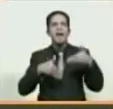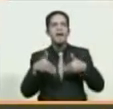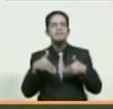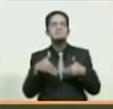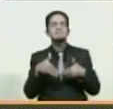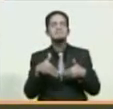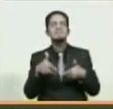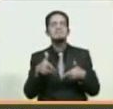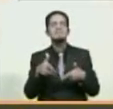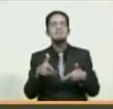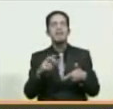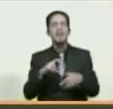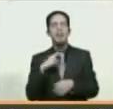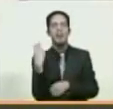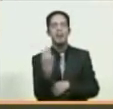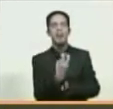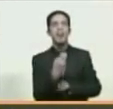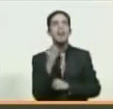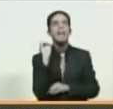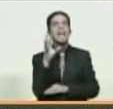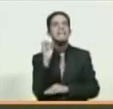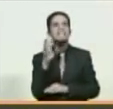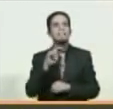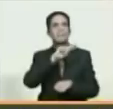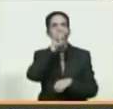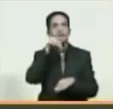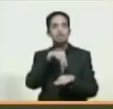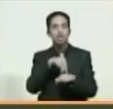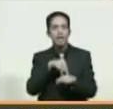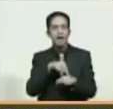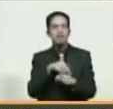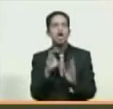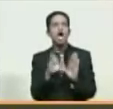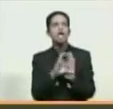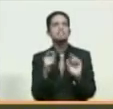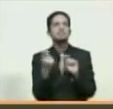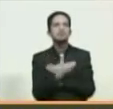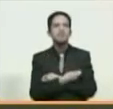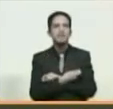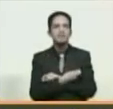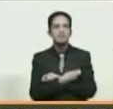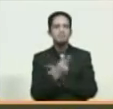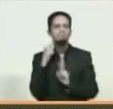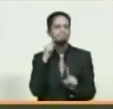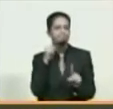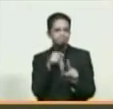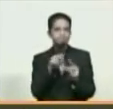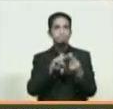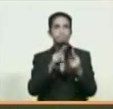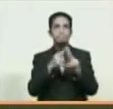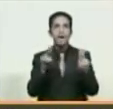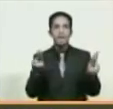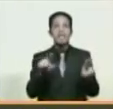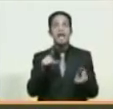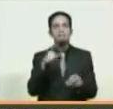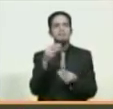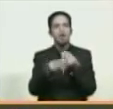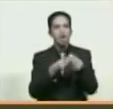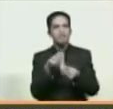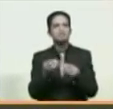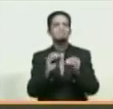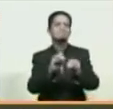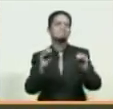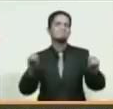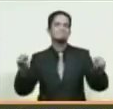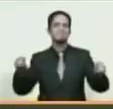Nacional Constituyente para la paz, para la soberanía, como en efecto lo hizo. Y convocó